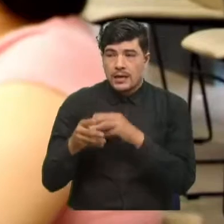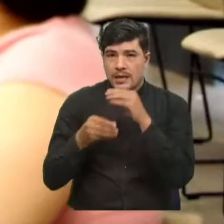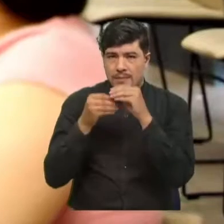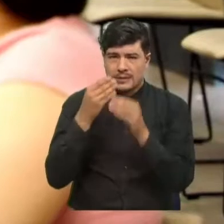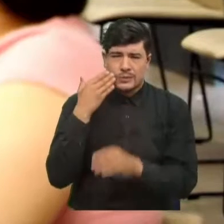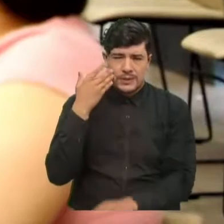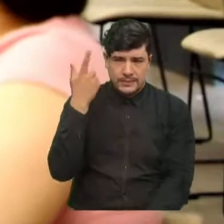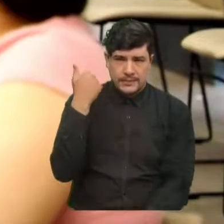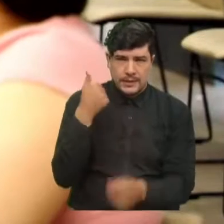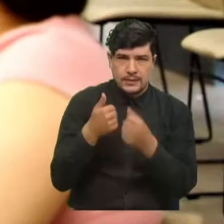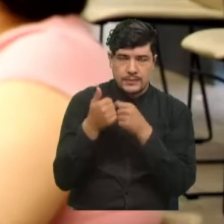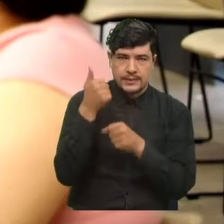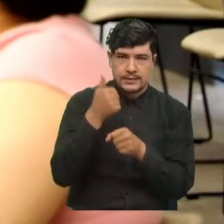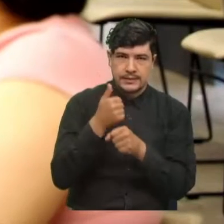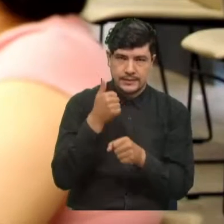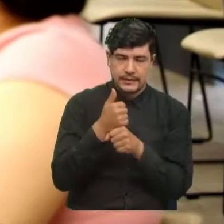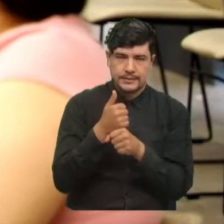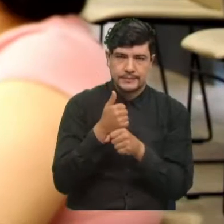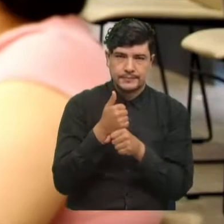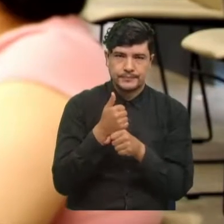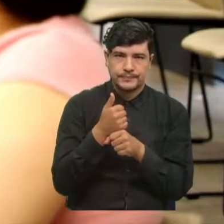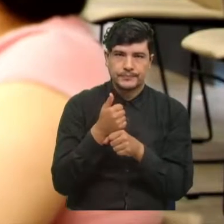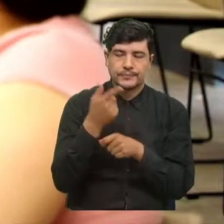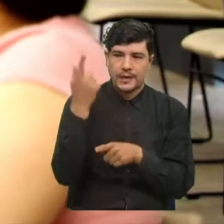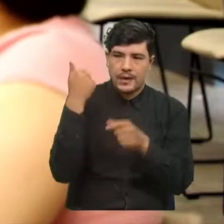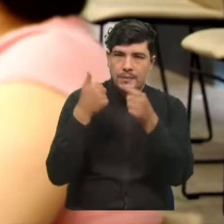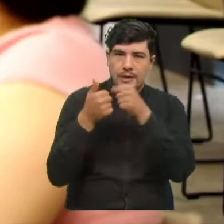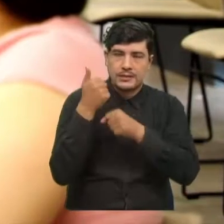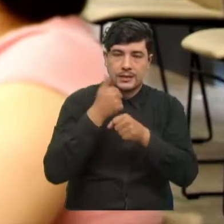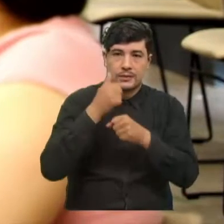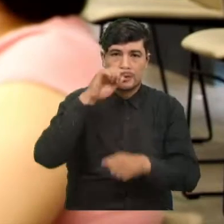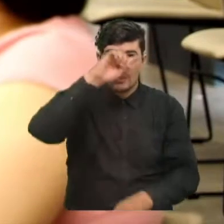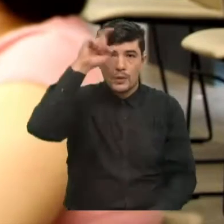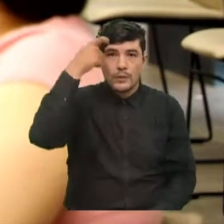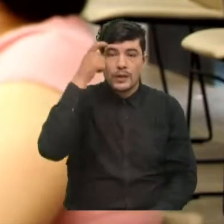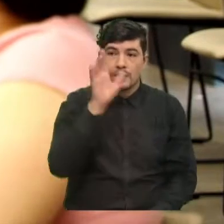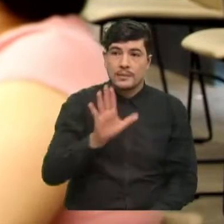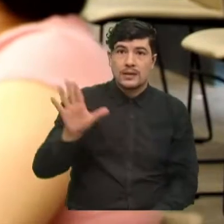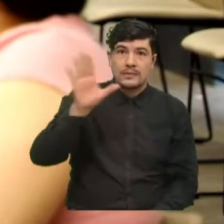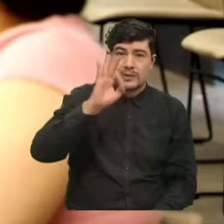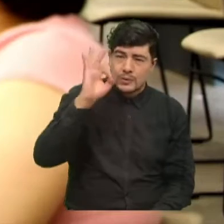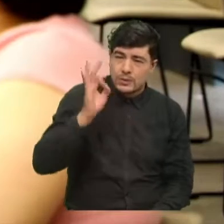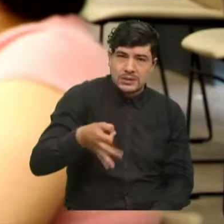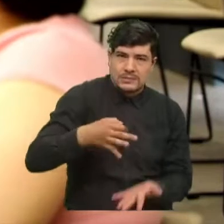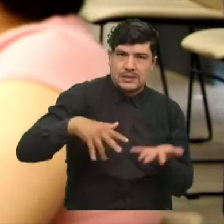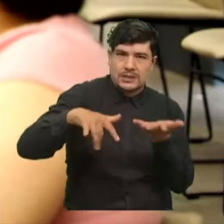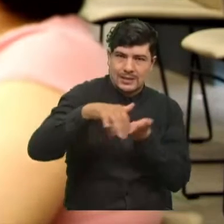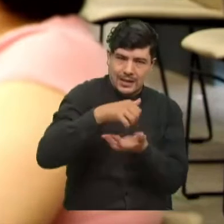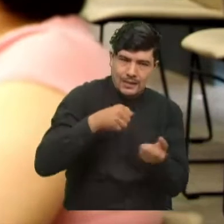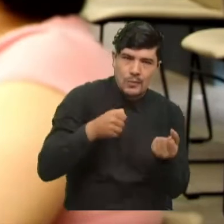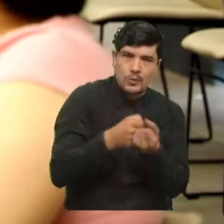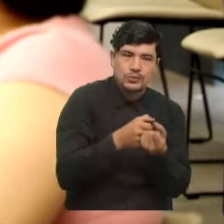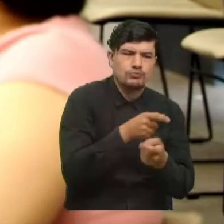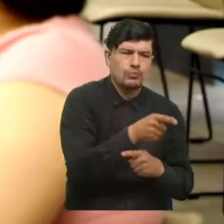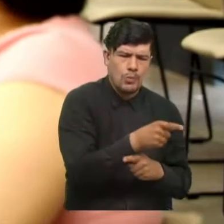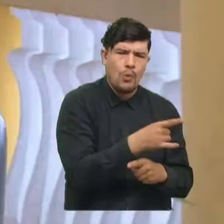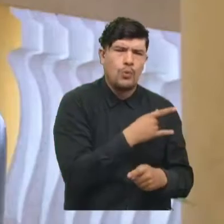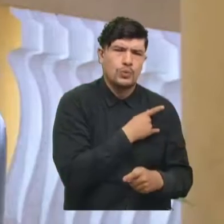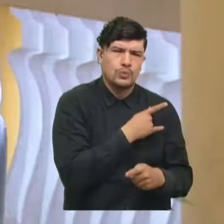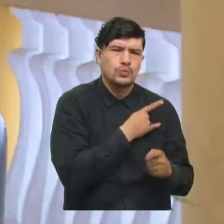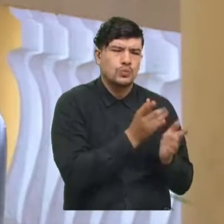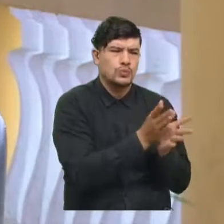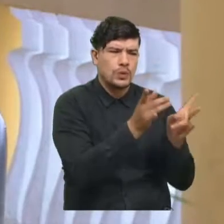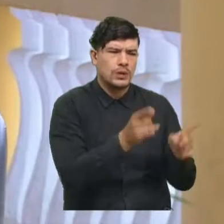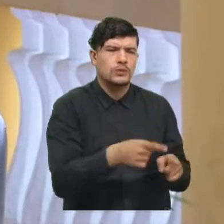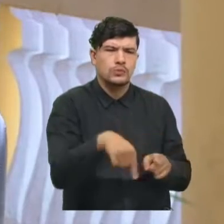año pasado que el gobierno departamental siempre santander estuvo apoyando a los estudiantes de las diferentes universidades públicas entonces se